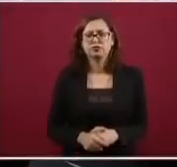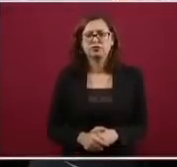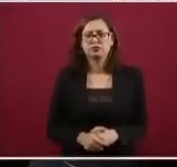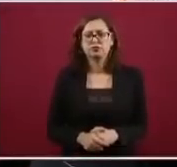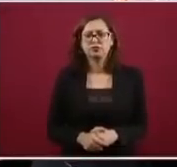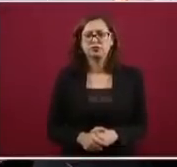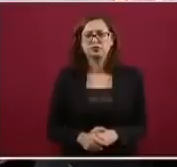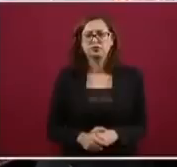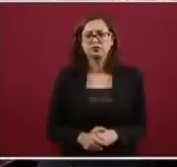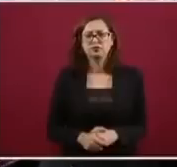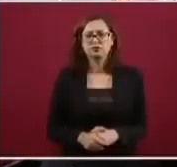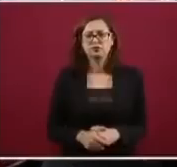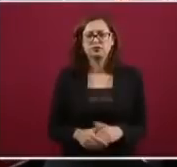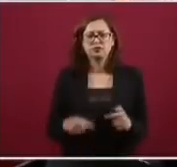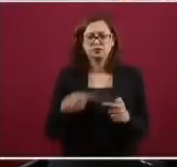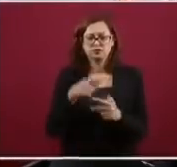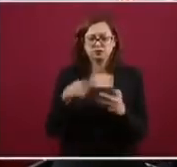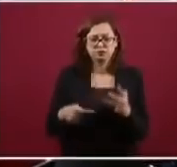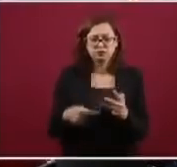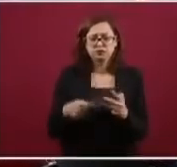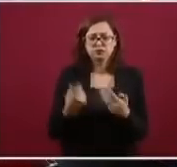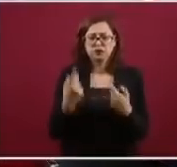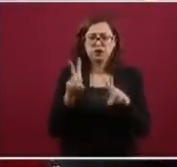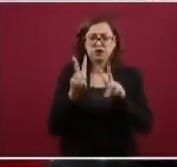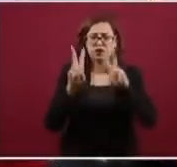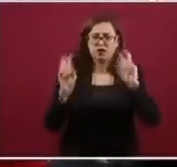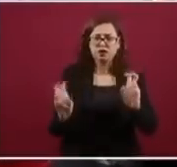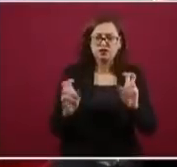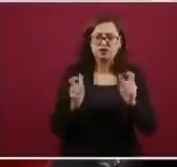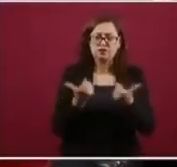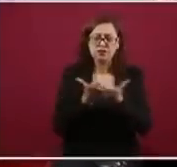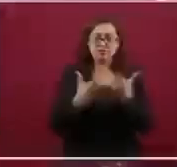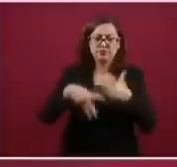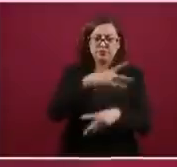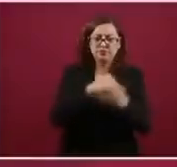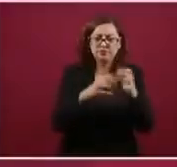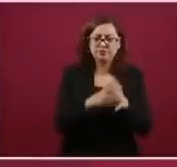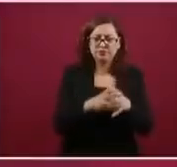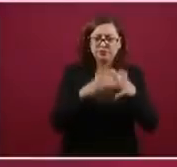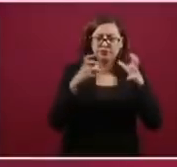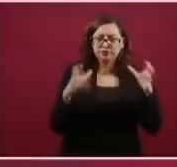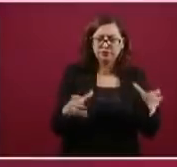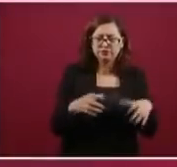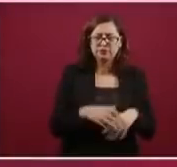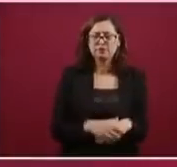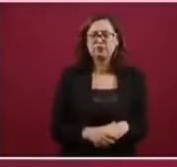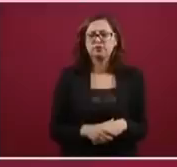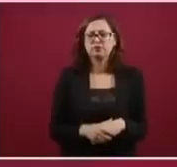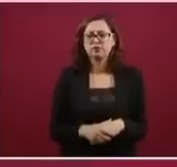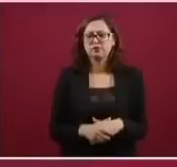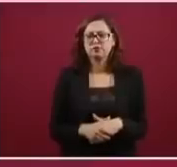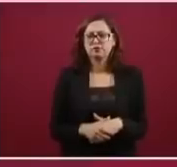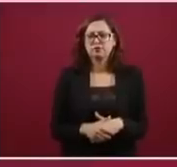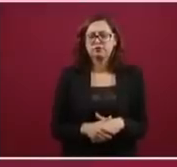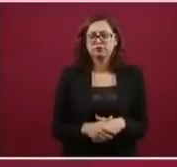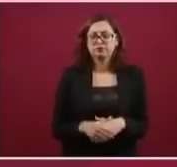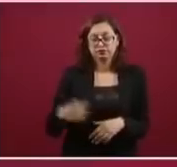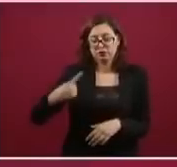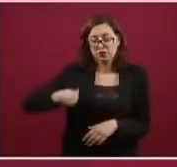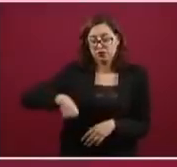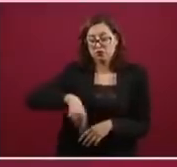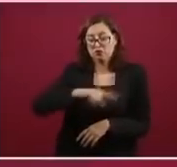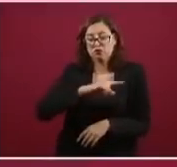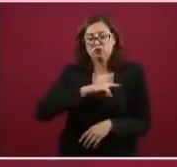que hacían referencia a los temas de crecimiento hay una serie de variables que para nosotros son importantes